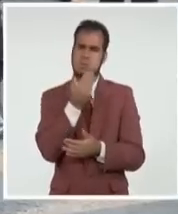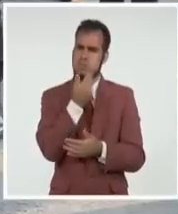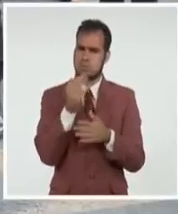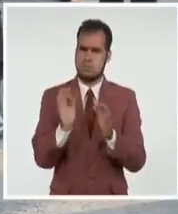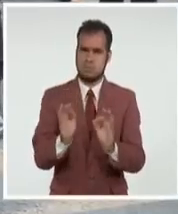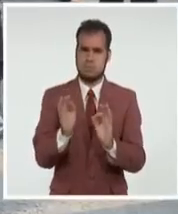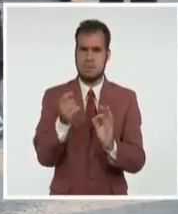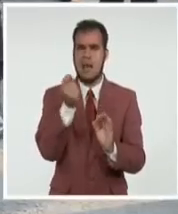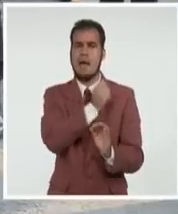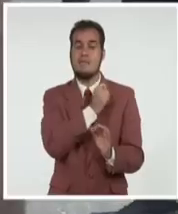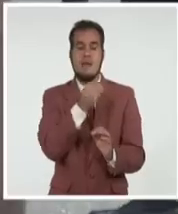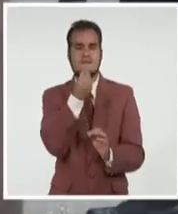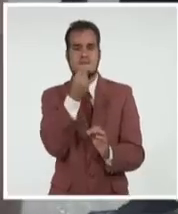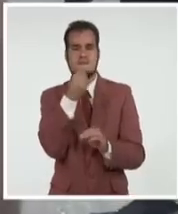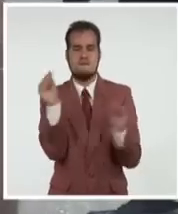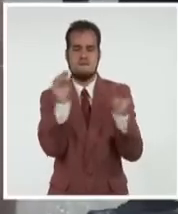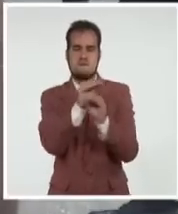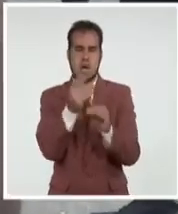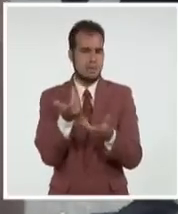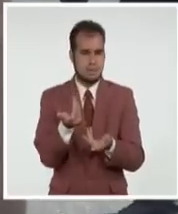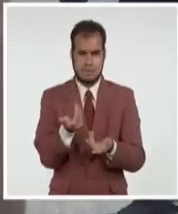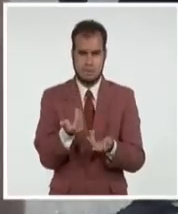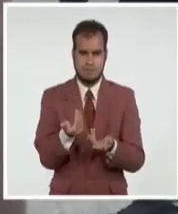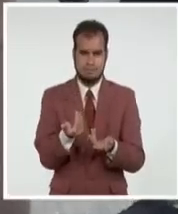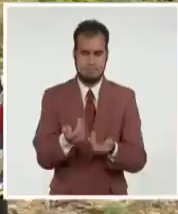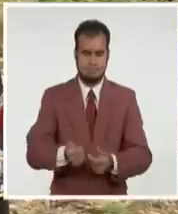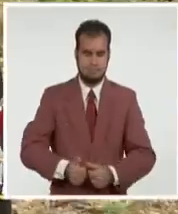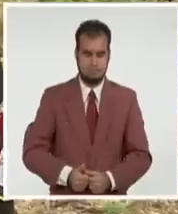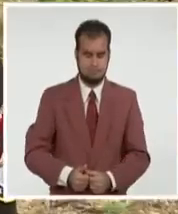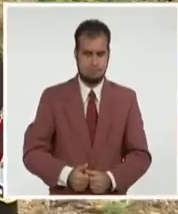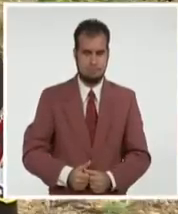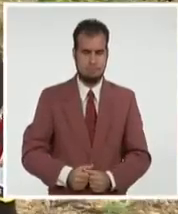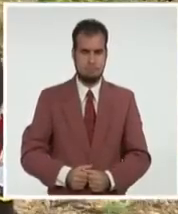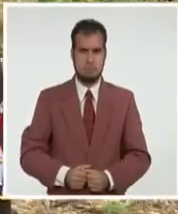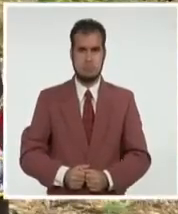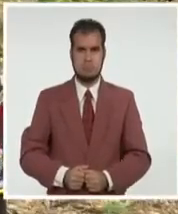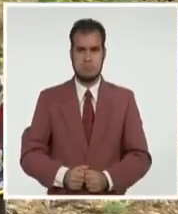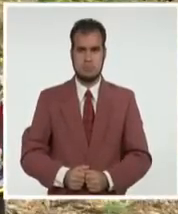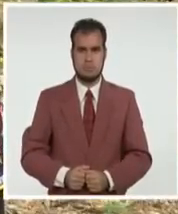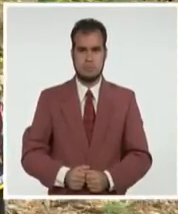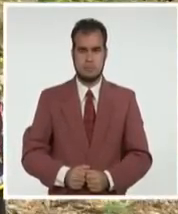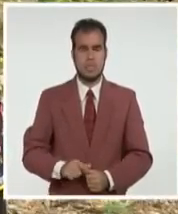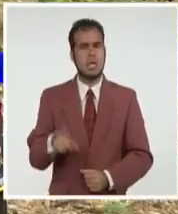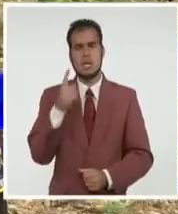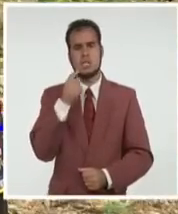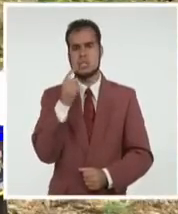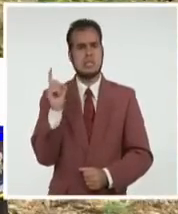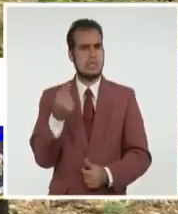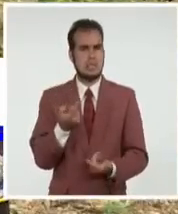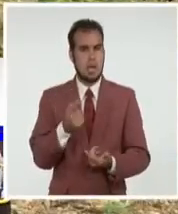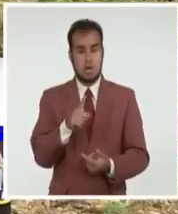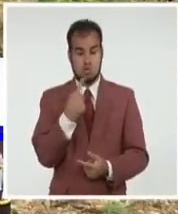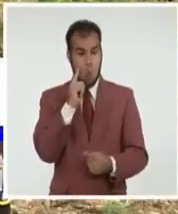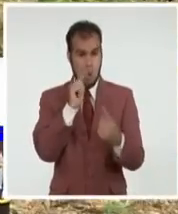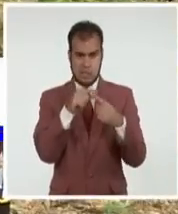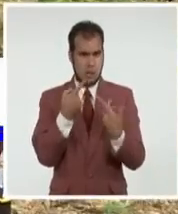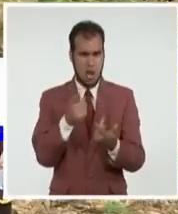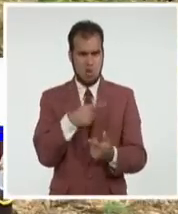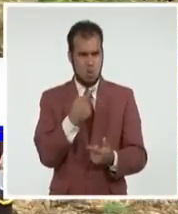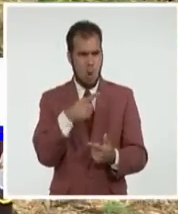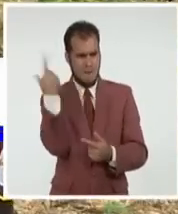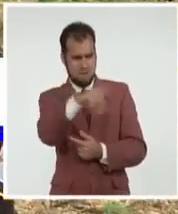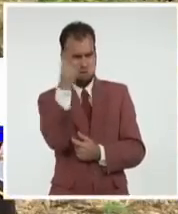la opinión pública nacional y extranjera. El objetivo de nosotros, la Brigada Especial Nacional, no es reprimir el pueblo ni reprimir a ningún